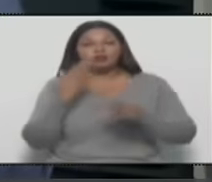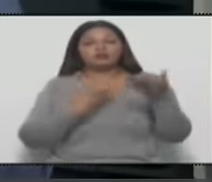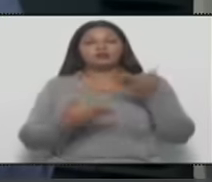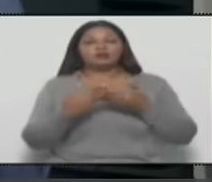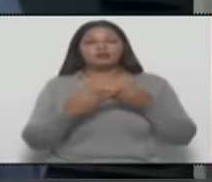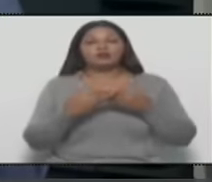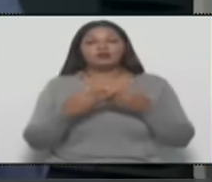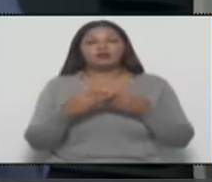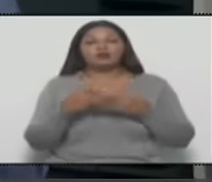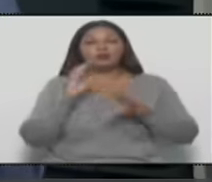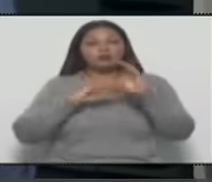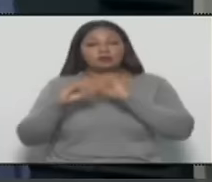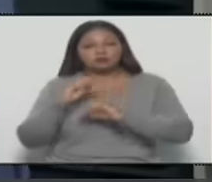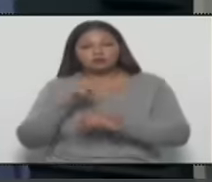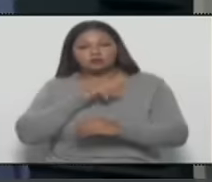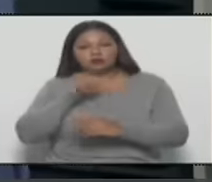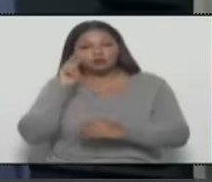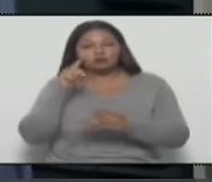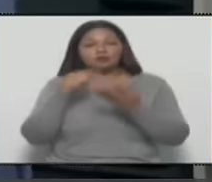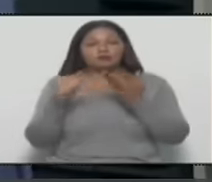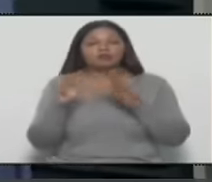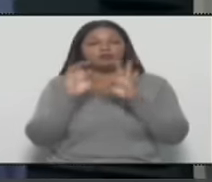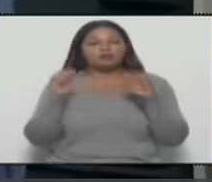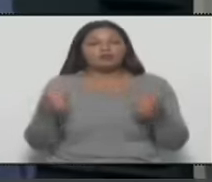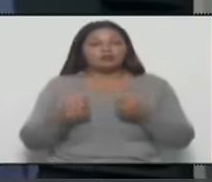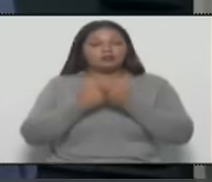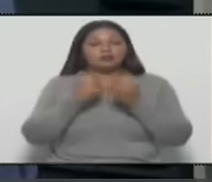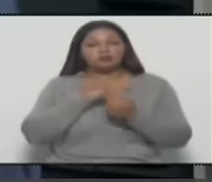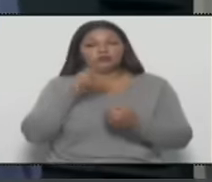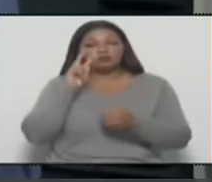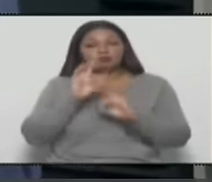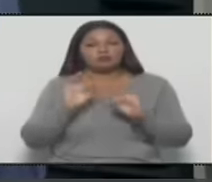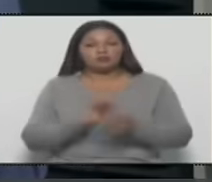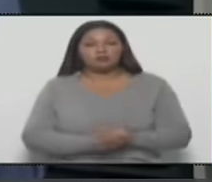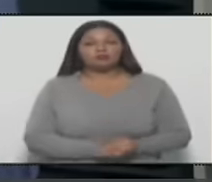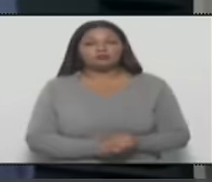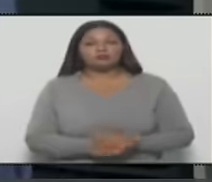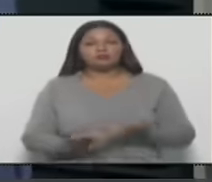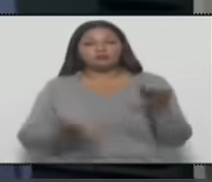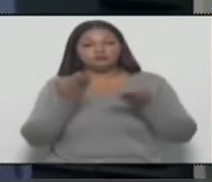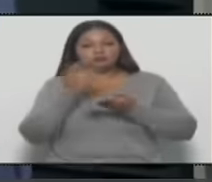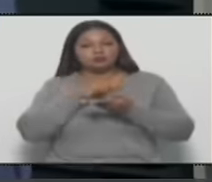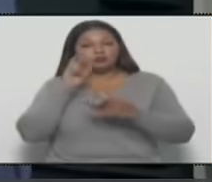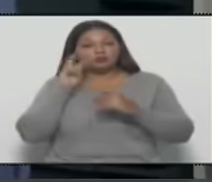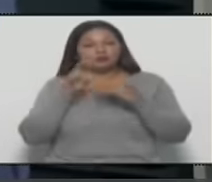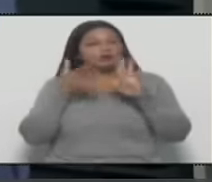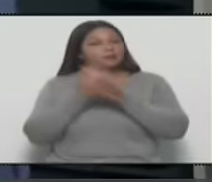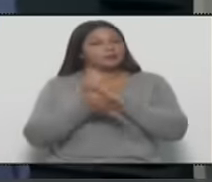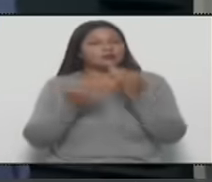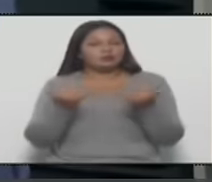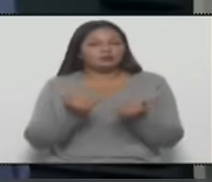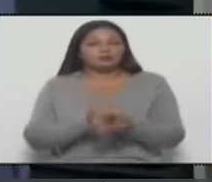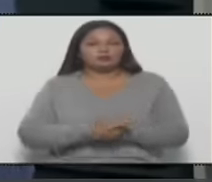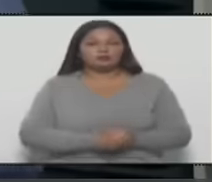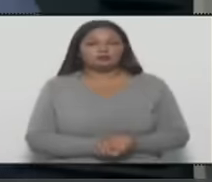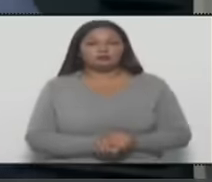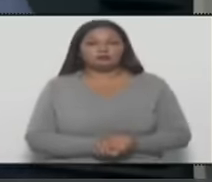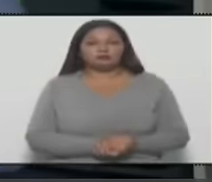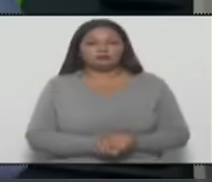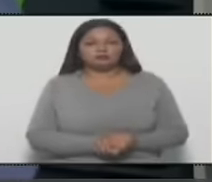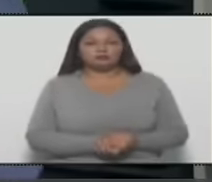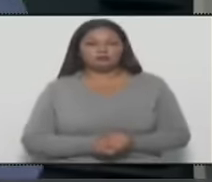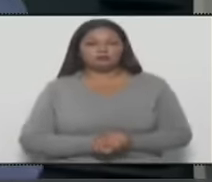Entonces esto es uno de esos tipos de ataques, justamente. Entonces eso es más o menos la similitud de qué es lo que está pasando y la denegación de servicios. Y ese es el